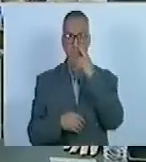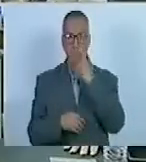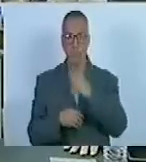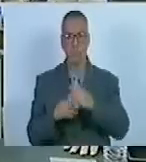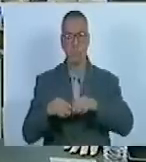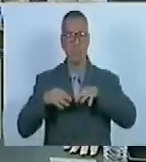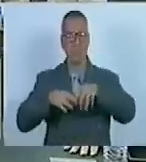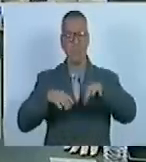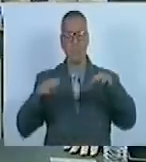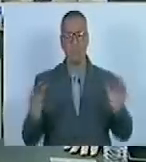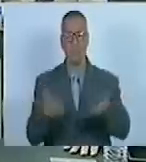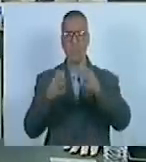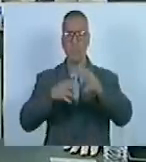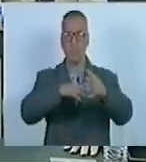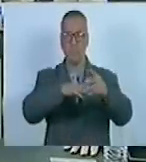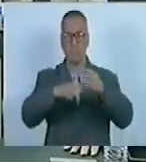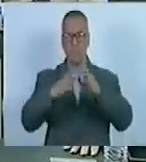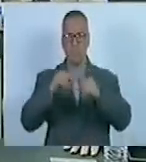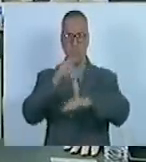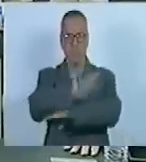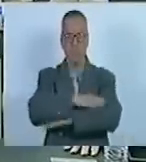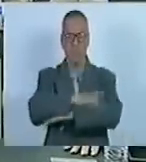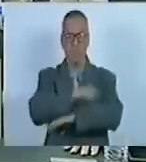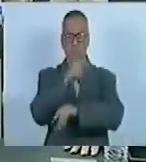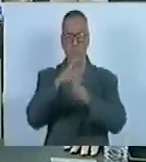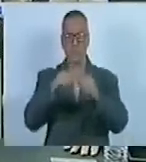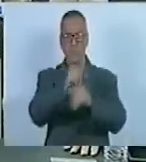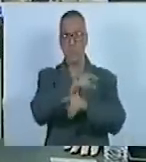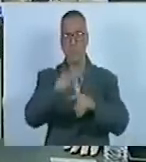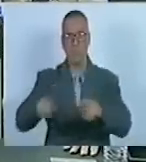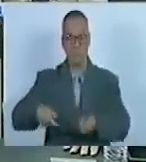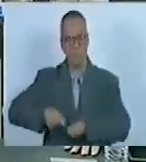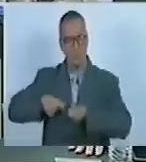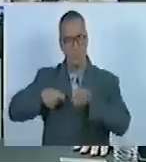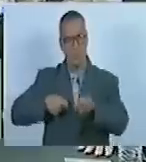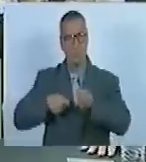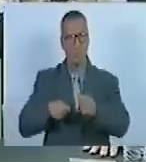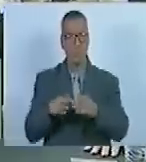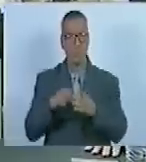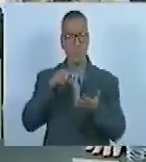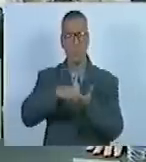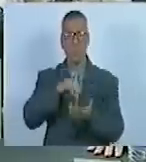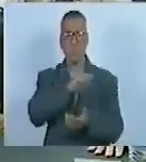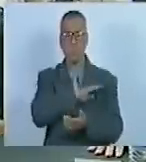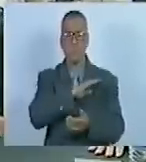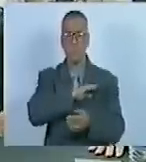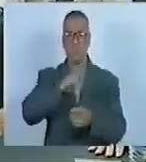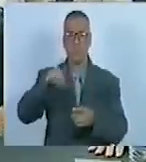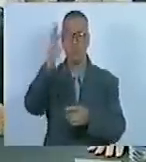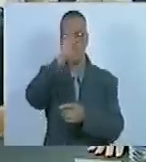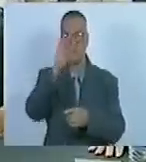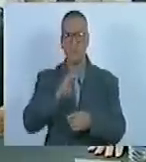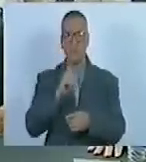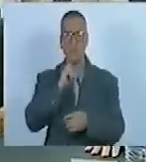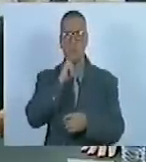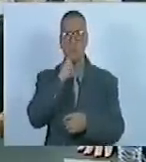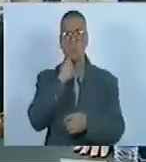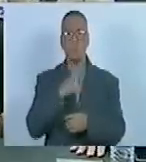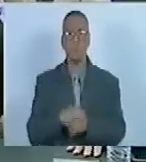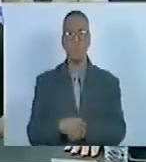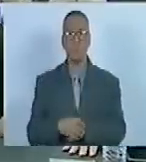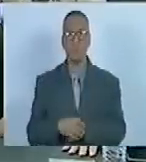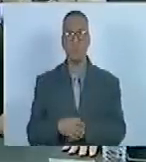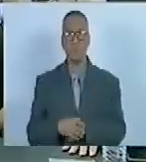alterar el orden de esa nación y prácticamente atacar el Estado de Derecho de la Federación de